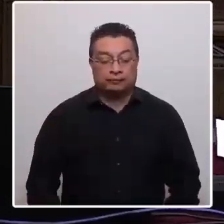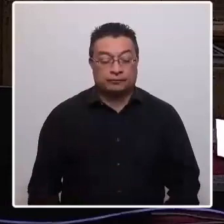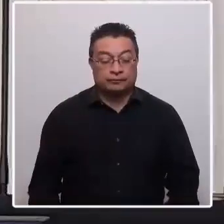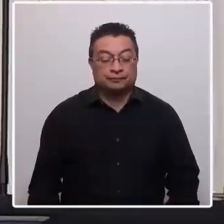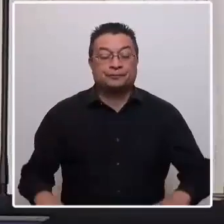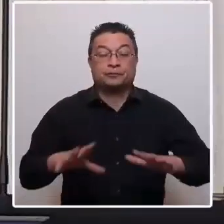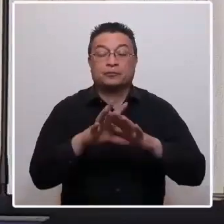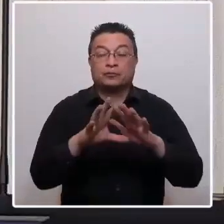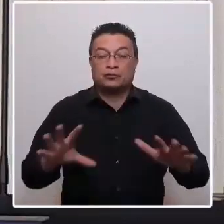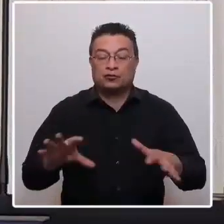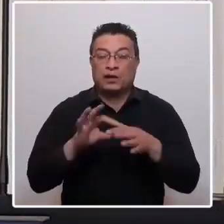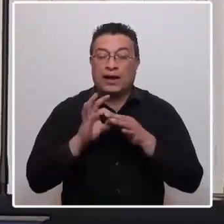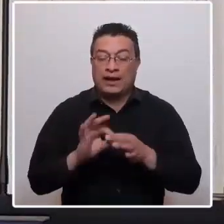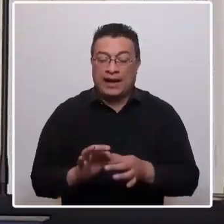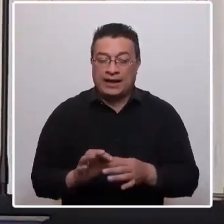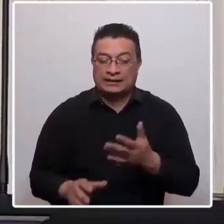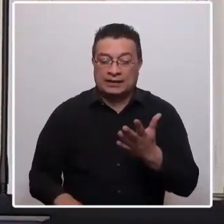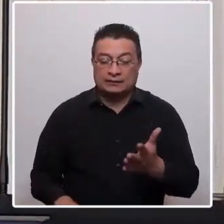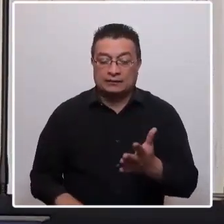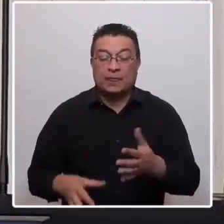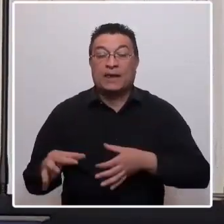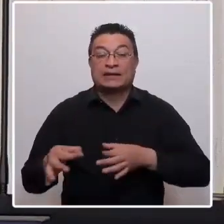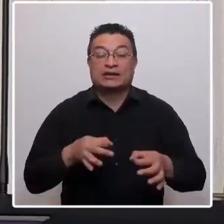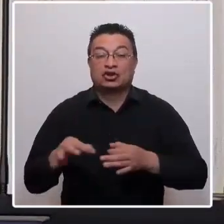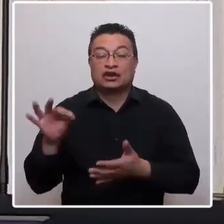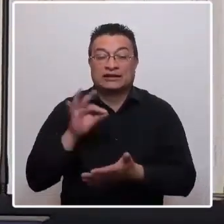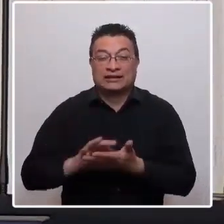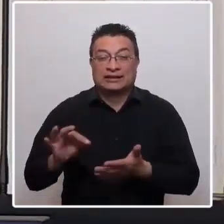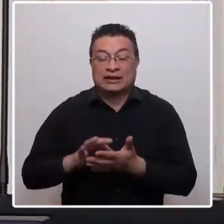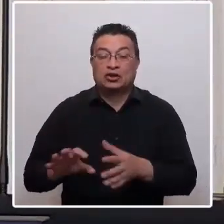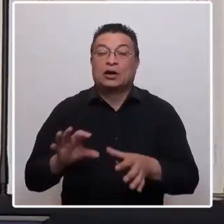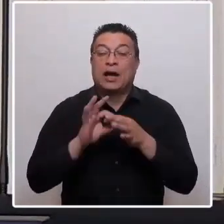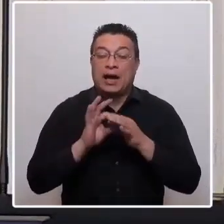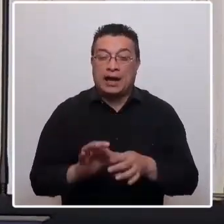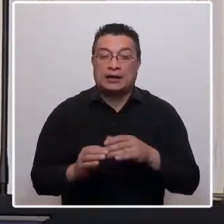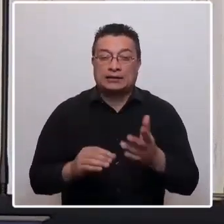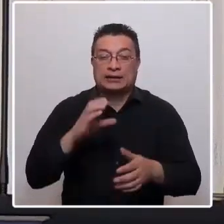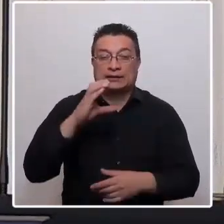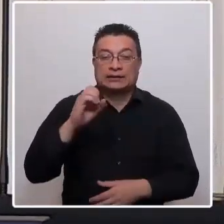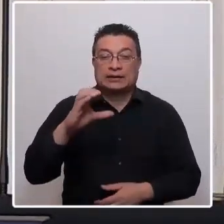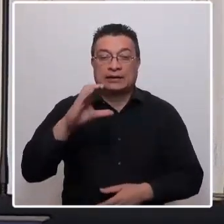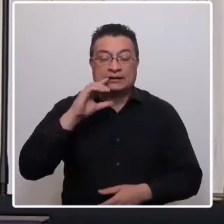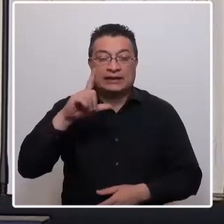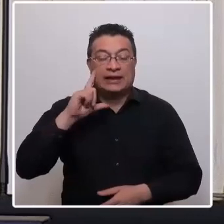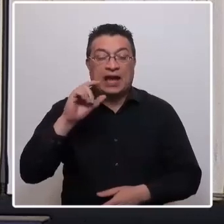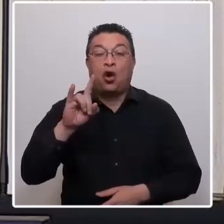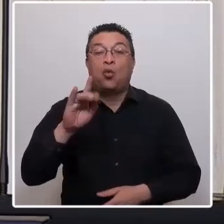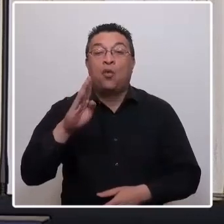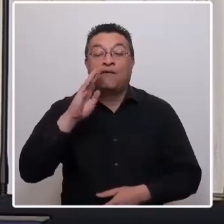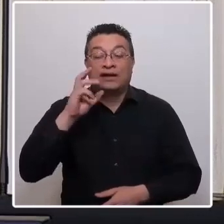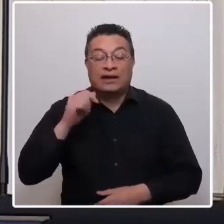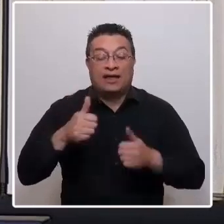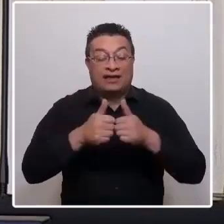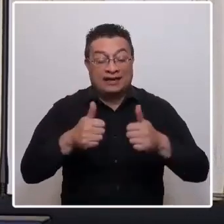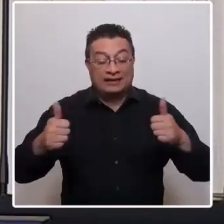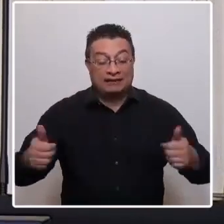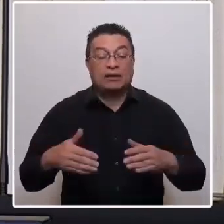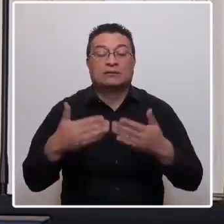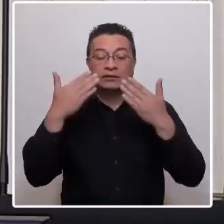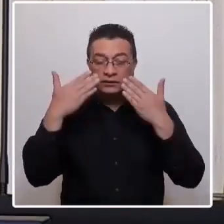Muchas gracias, señor secretario. Agradezco a Cecilia Uvilla. Un saludo a la mesa directiva y a los